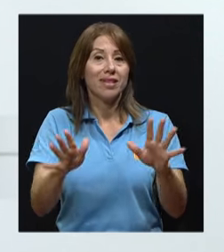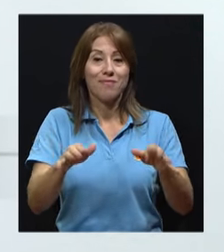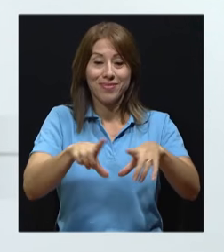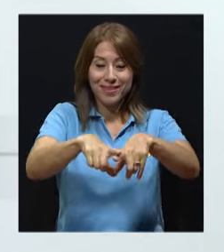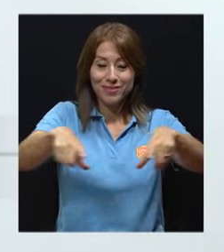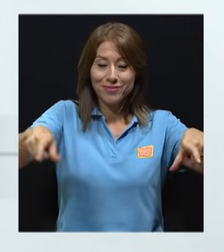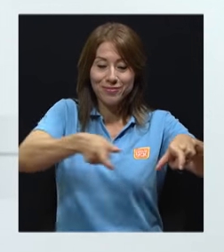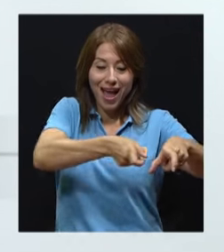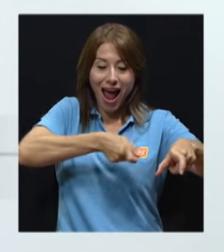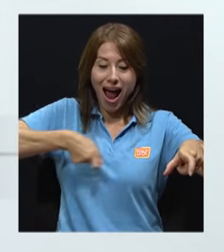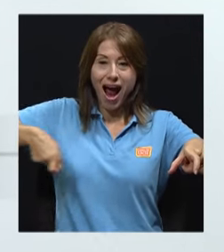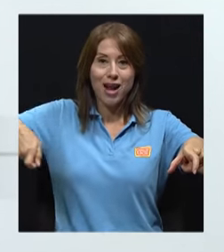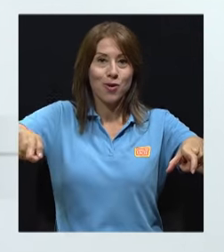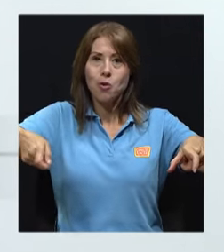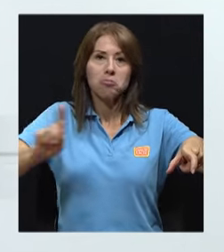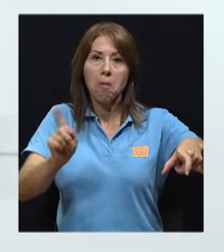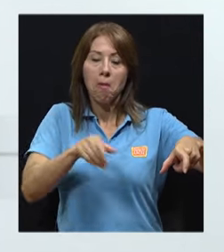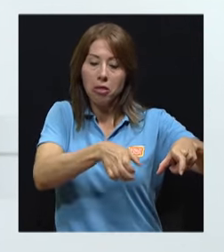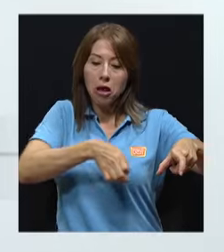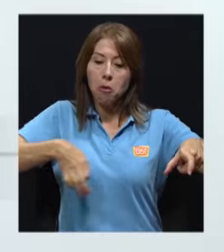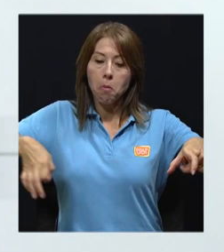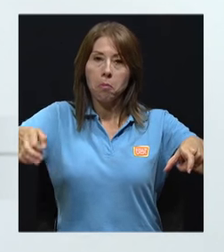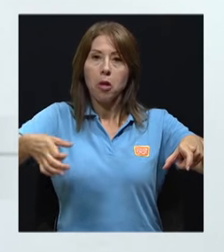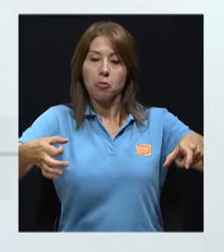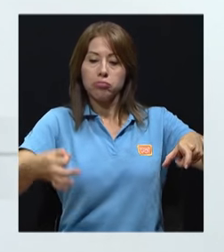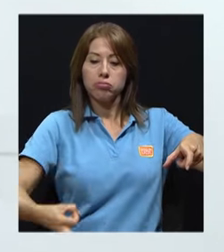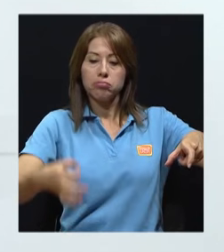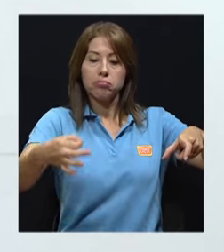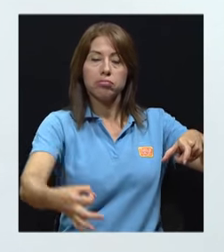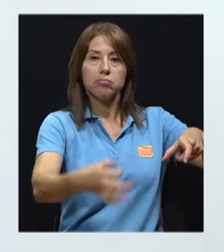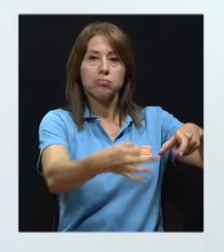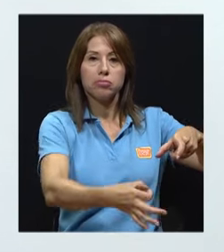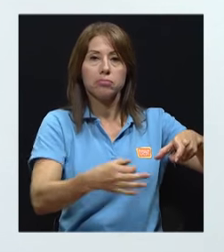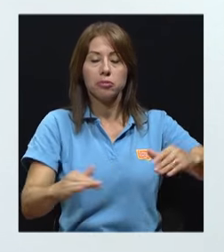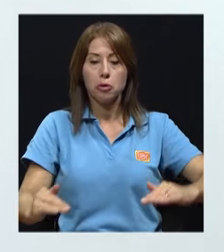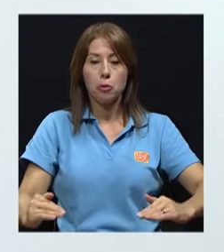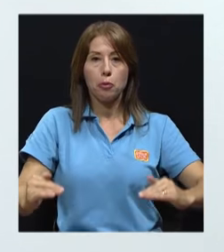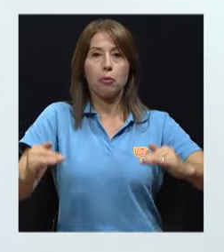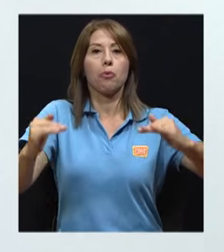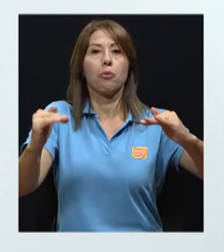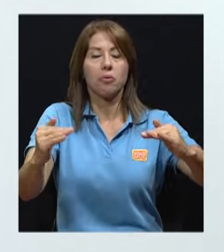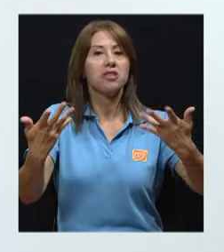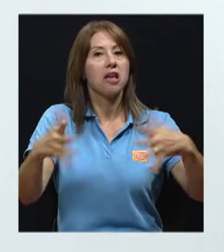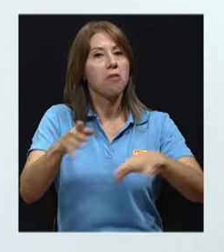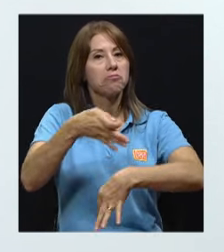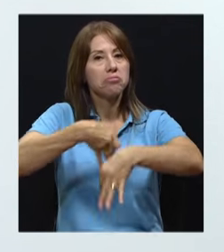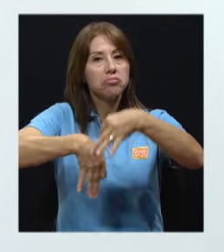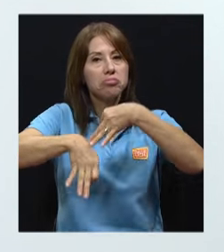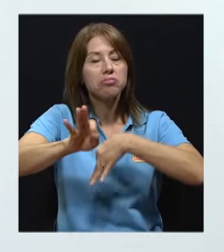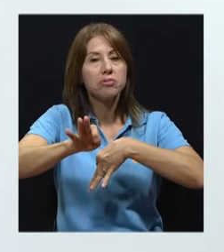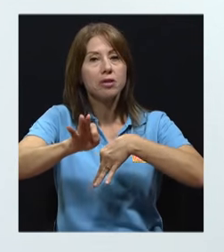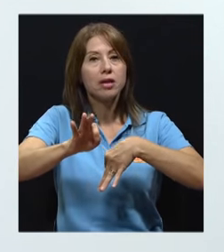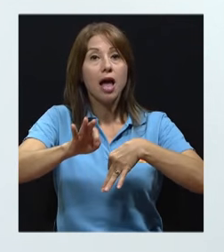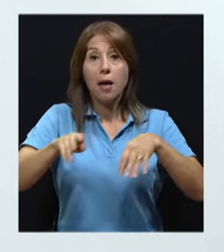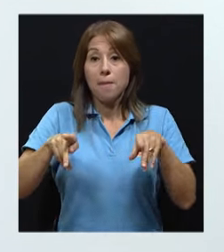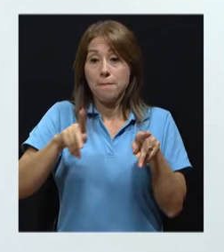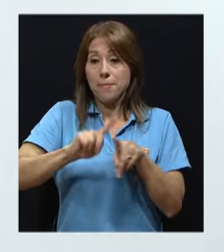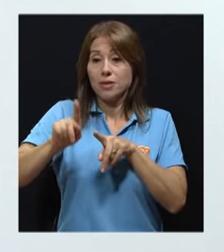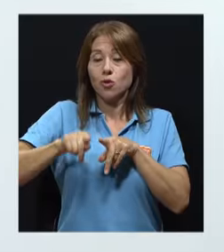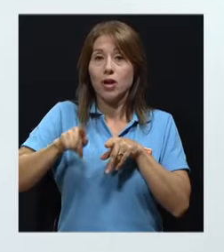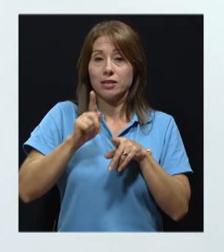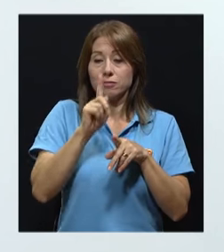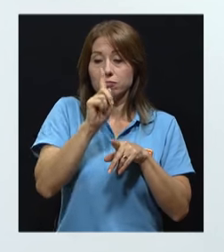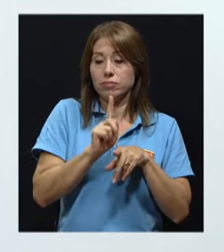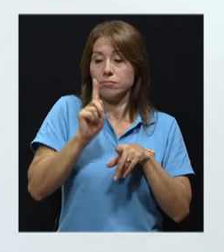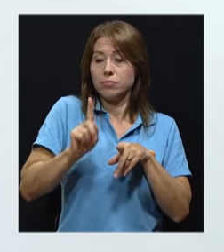la eliminación del Arco hasta llegar a hacer un instrumento donde se ejecute de pie con varios músicos este en